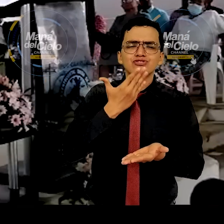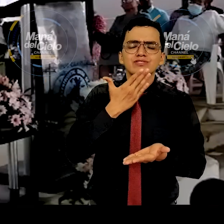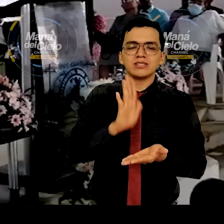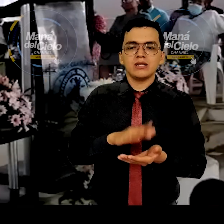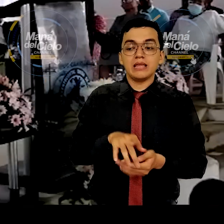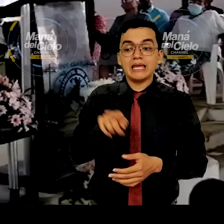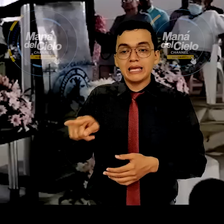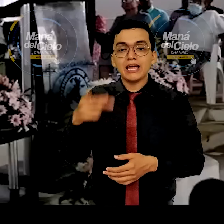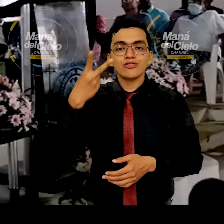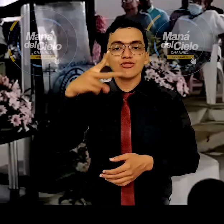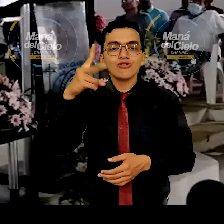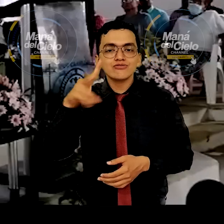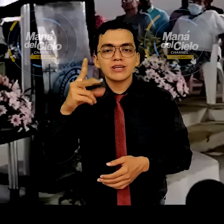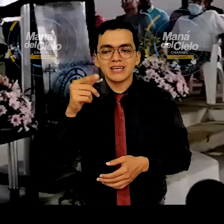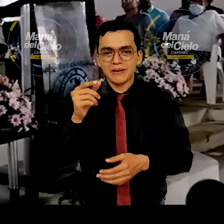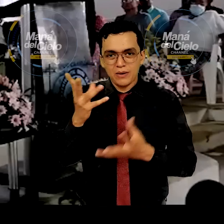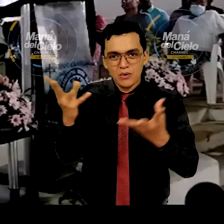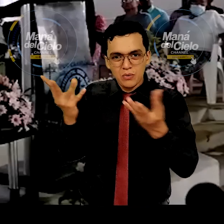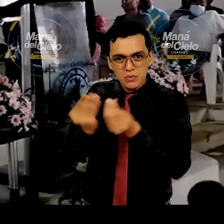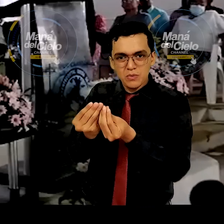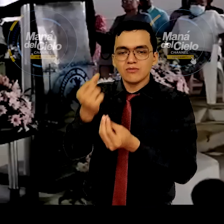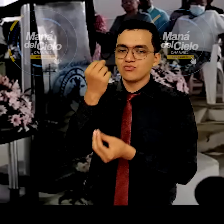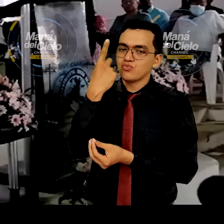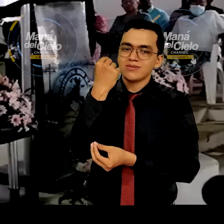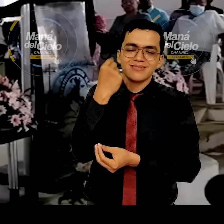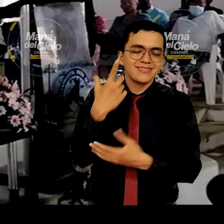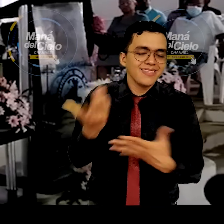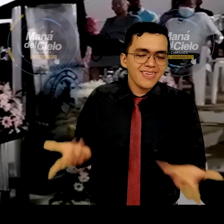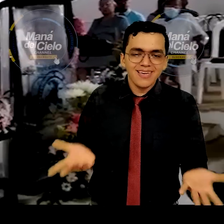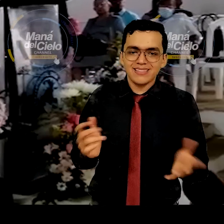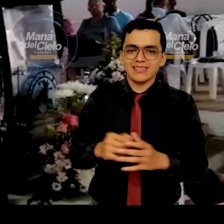Esta religión empezó con un milagro.